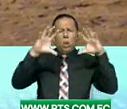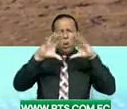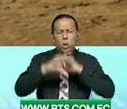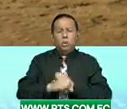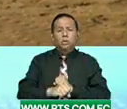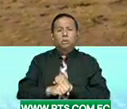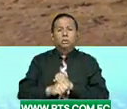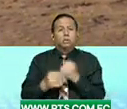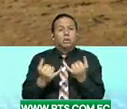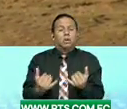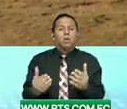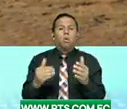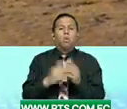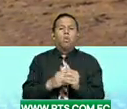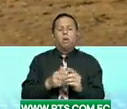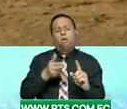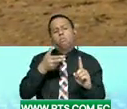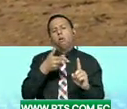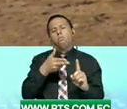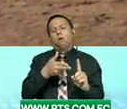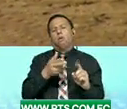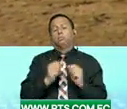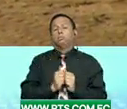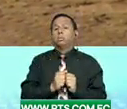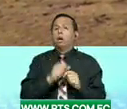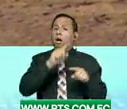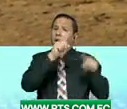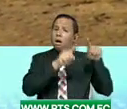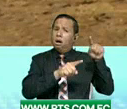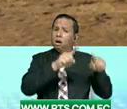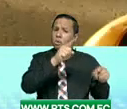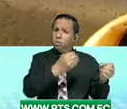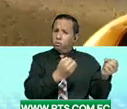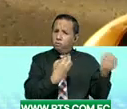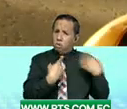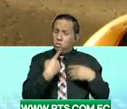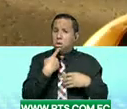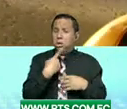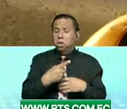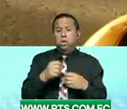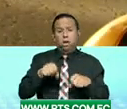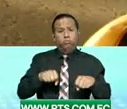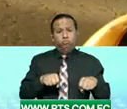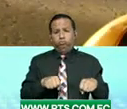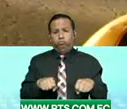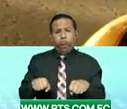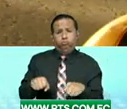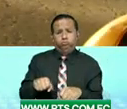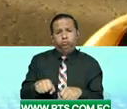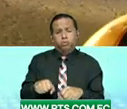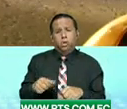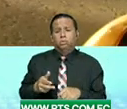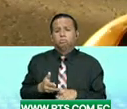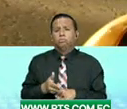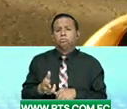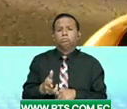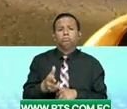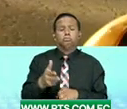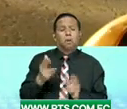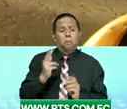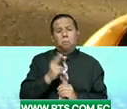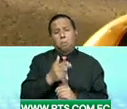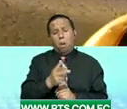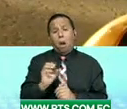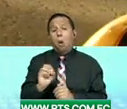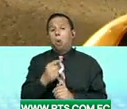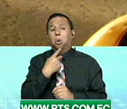nuevo caso de sicariato. O algunos mencionan de que una tricimoto se acercó, otros supuestamente que le habrían robado. Aún